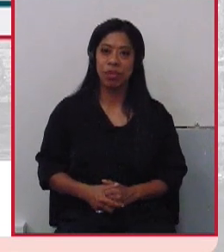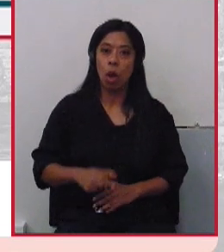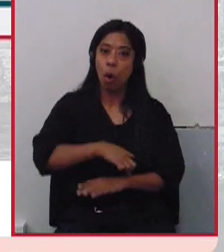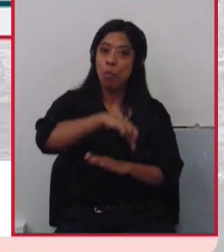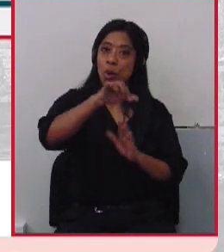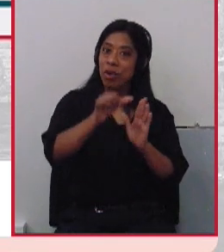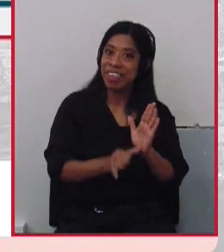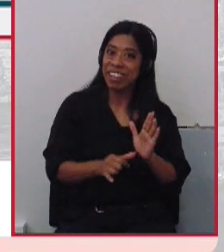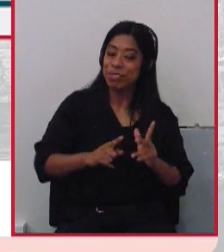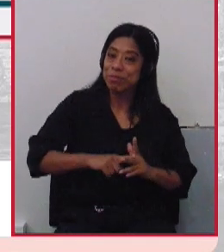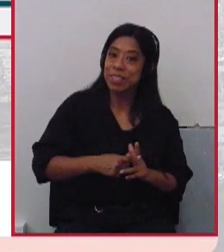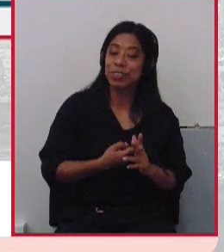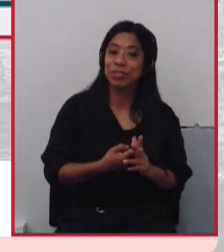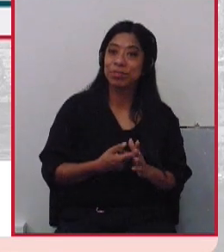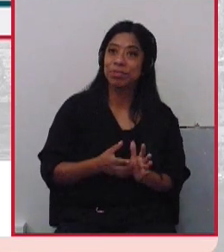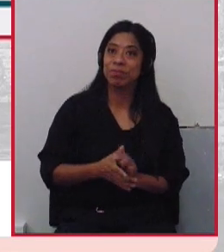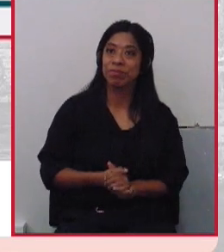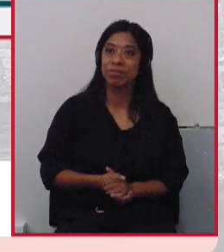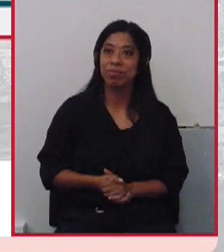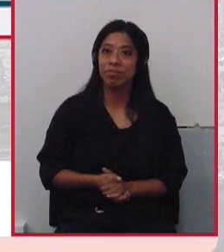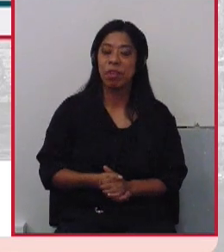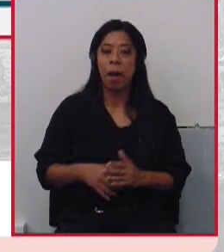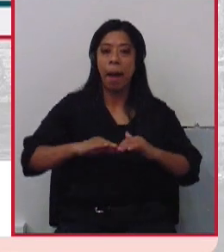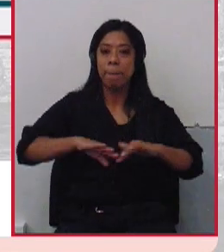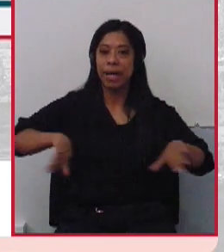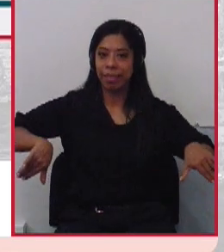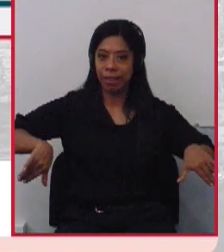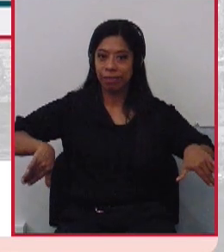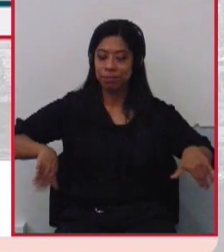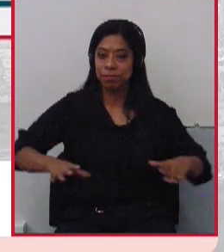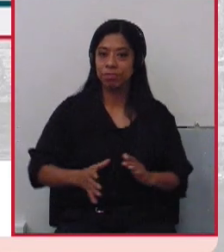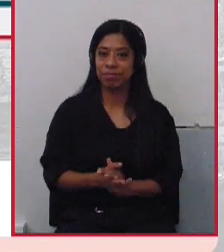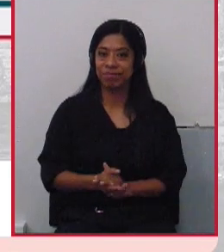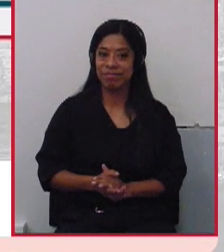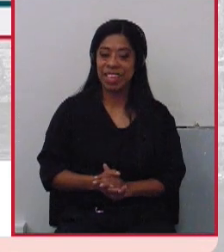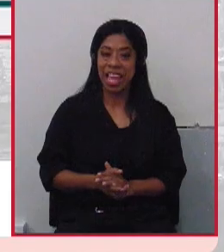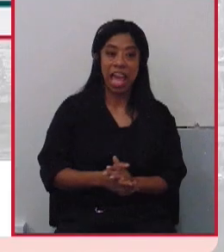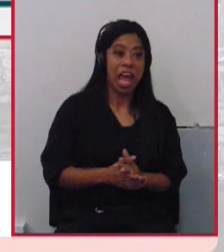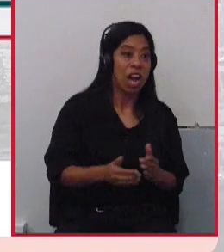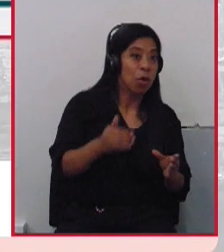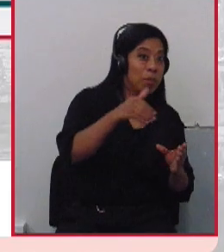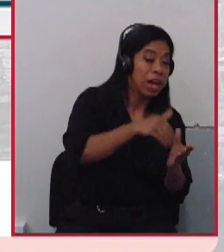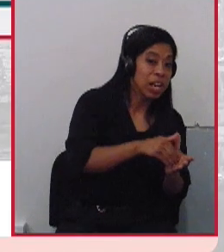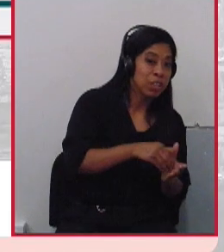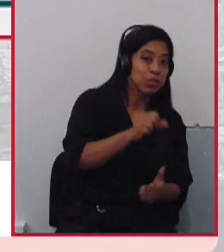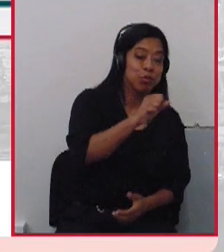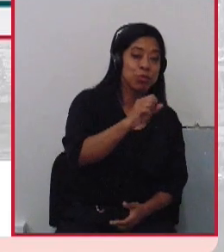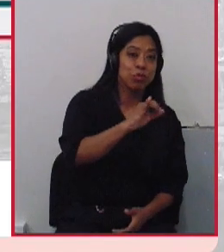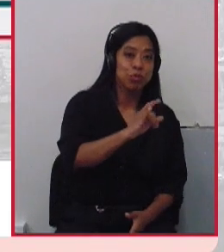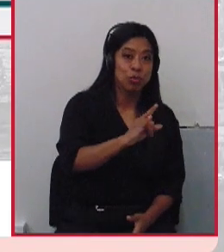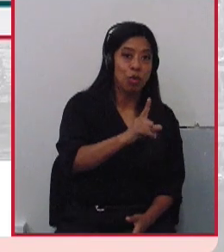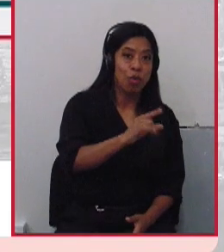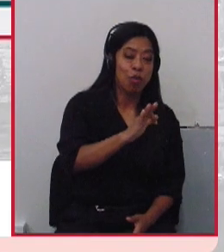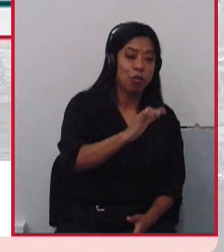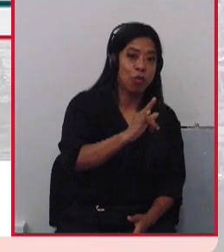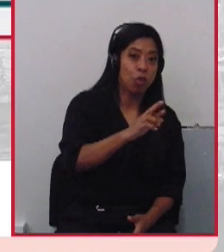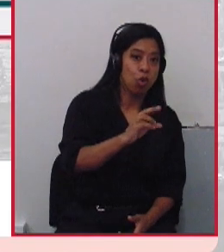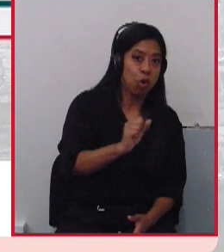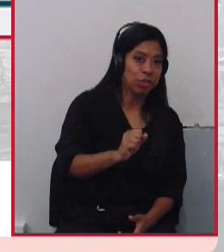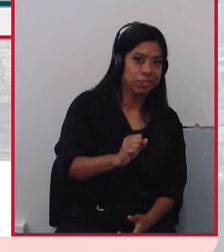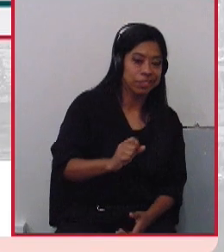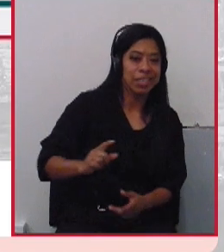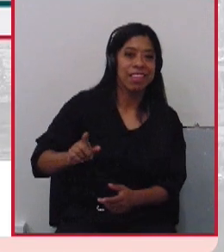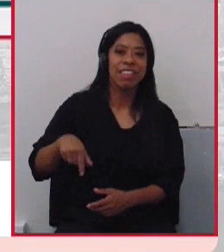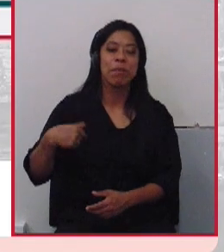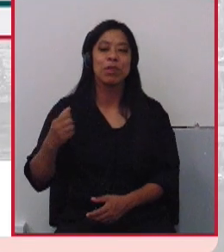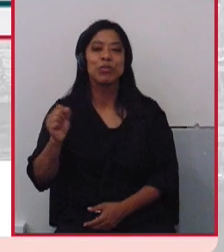proyecto partió por separado, recuperación en sulfuros secundarios y en sulfuros